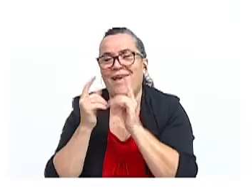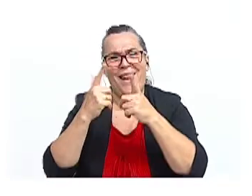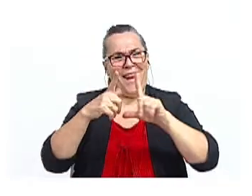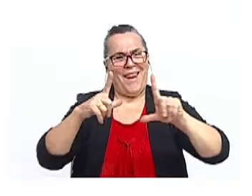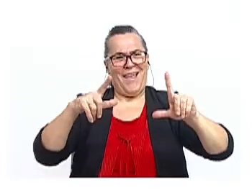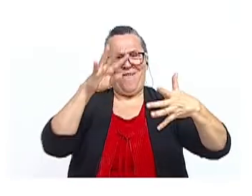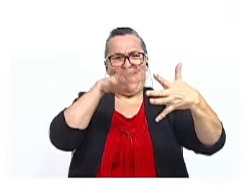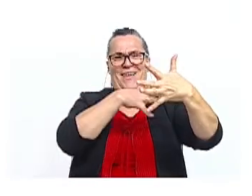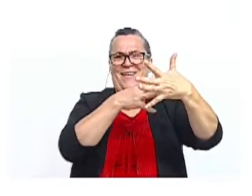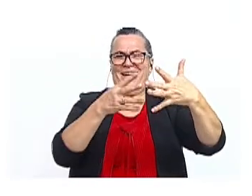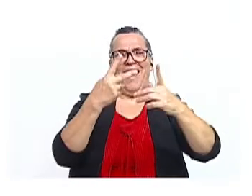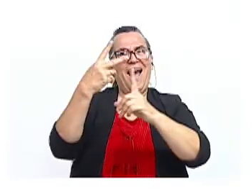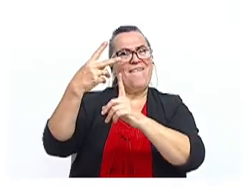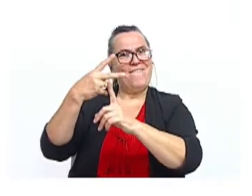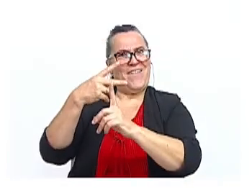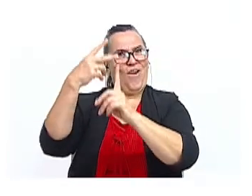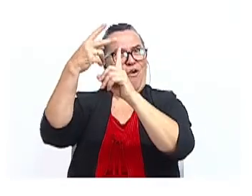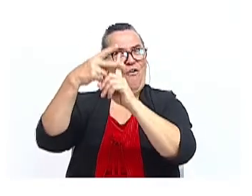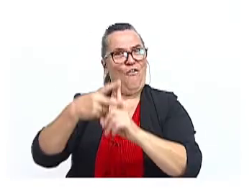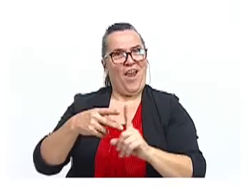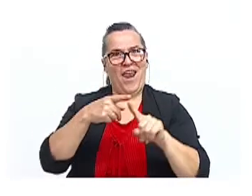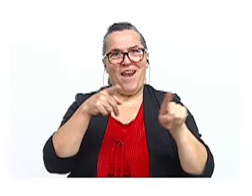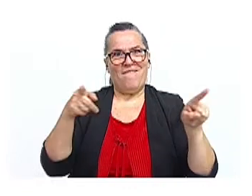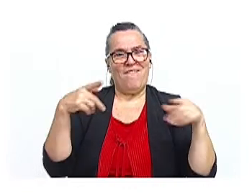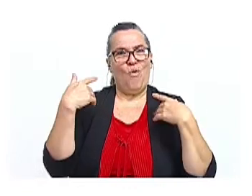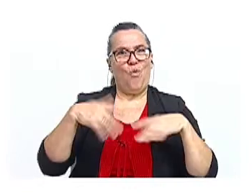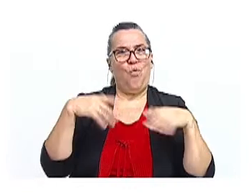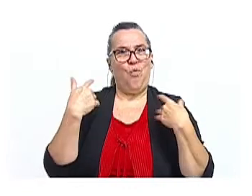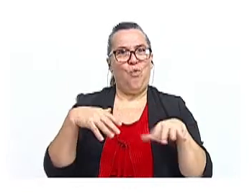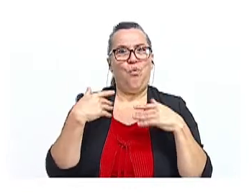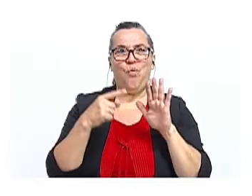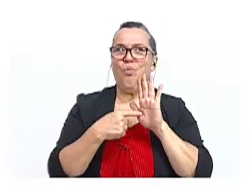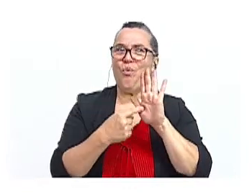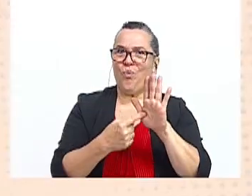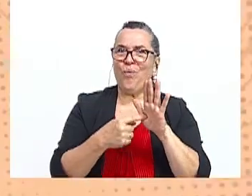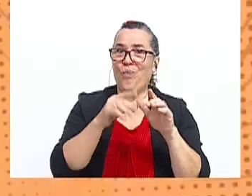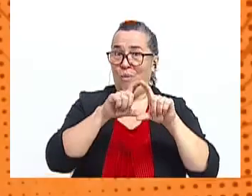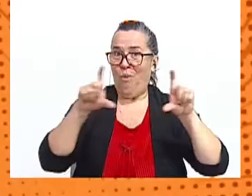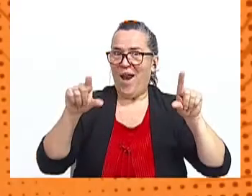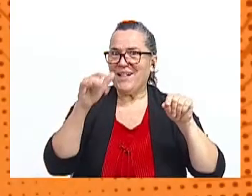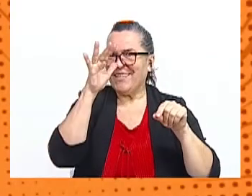y verbal que presenta una tira cómica.